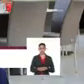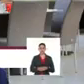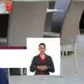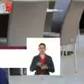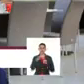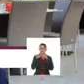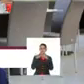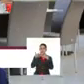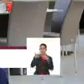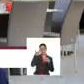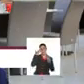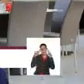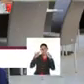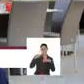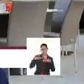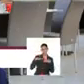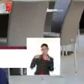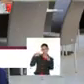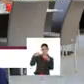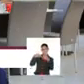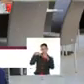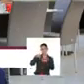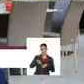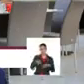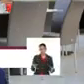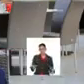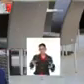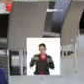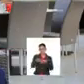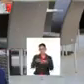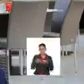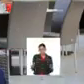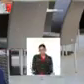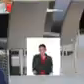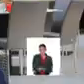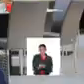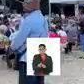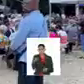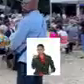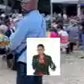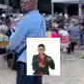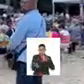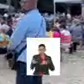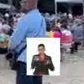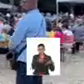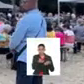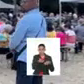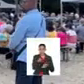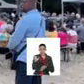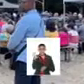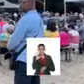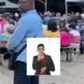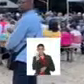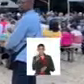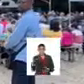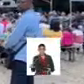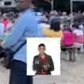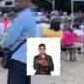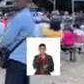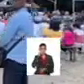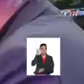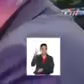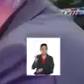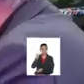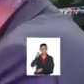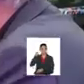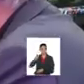esto, a nosotros, a mí, este grupo que viene conmigo, en quinteto, y a todos los